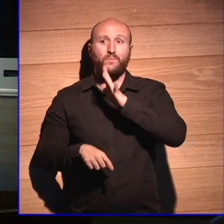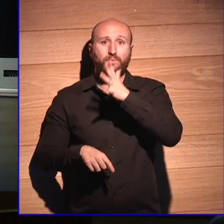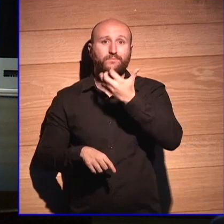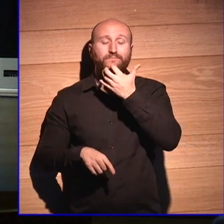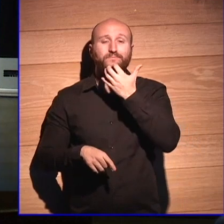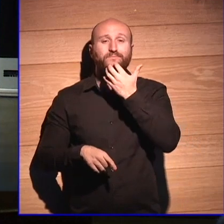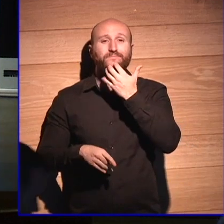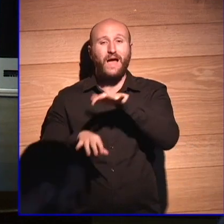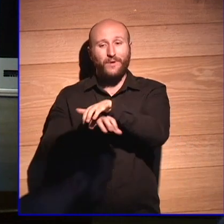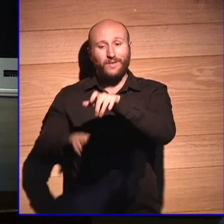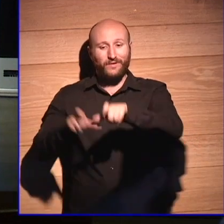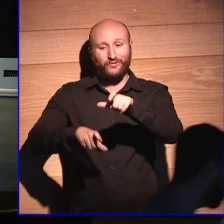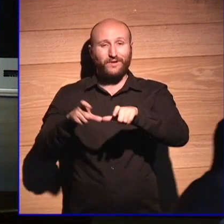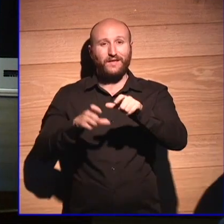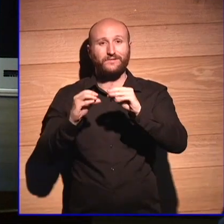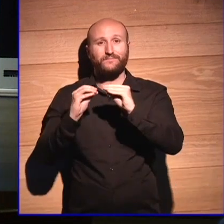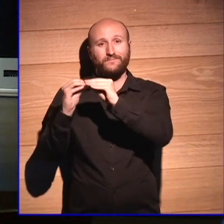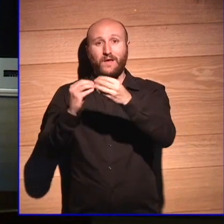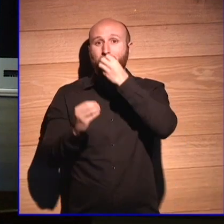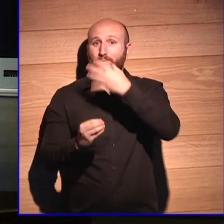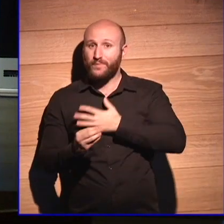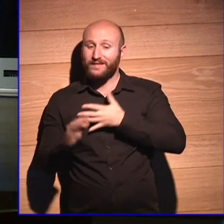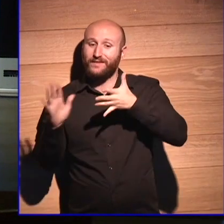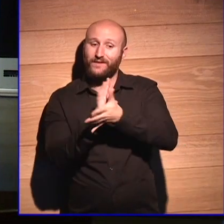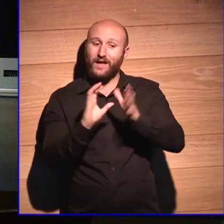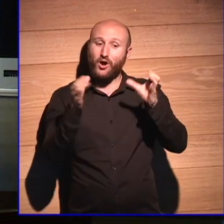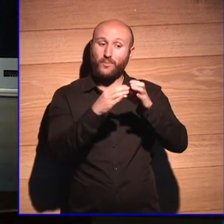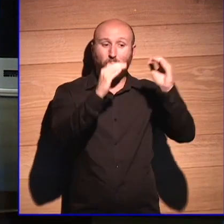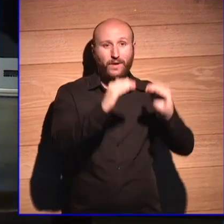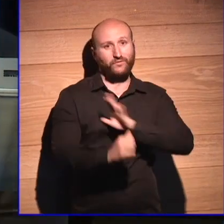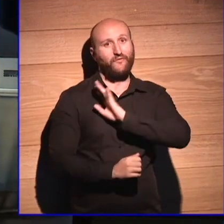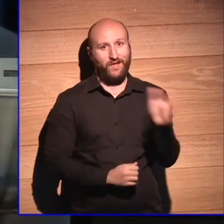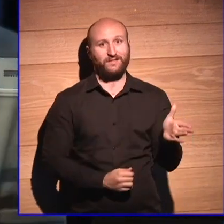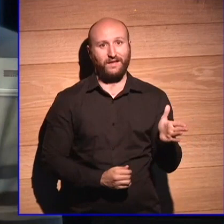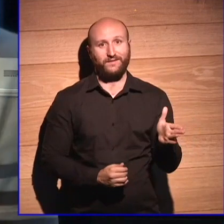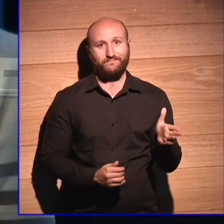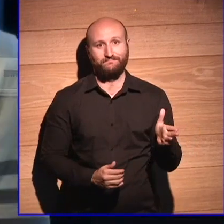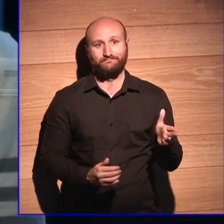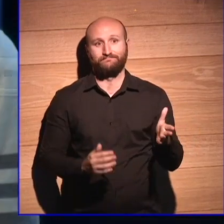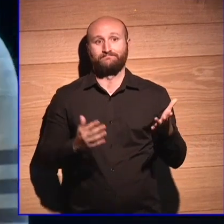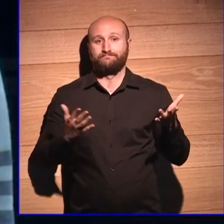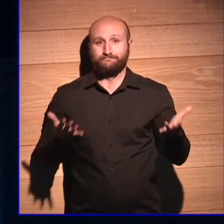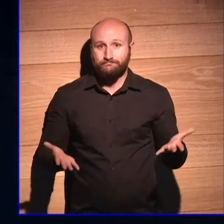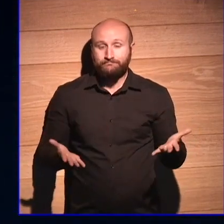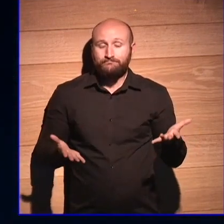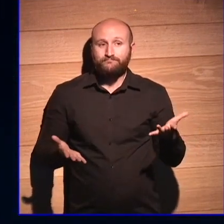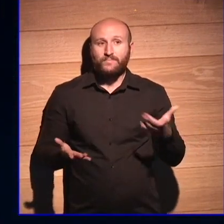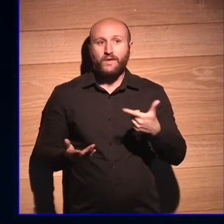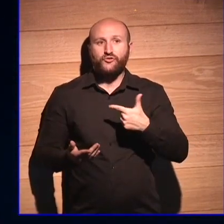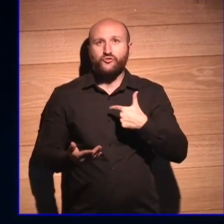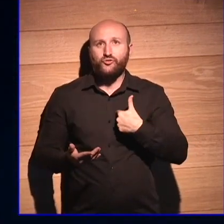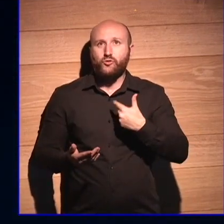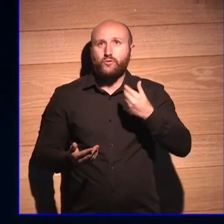bien de la mayoría puede ser el mal de las minorías. Entonces, yo no creo que